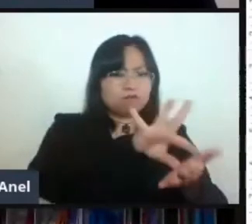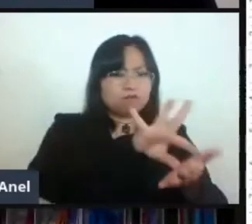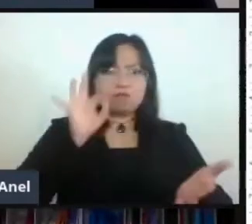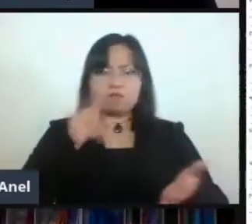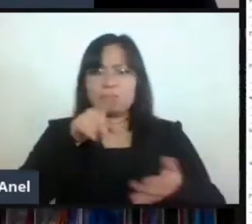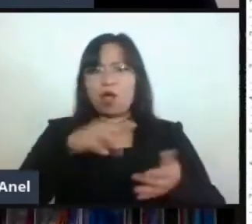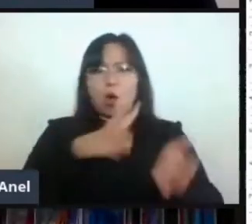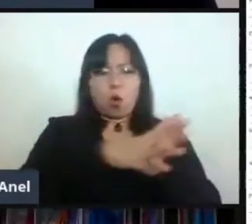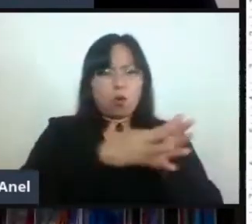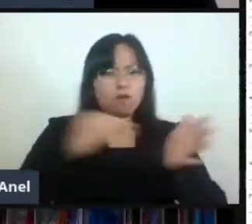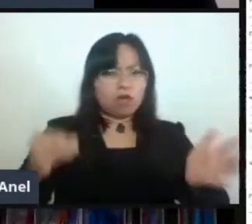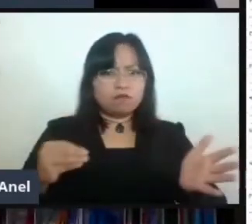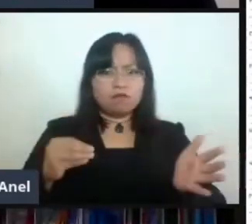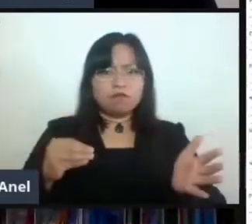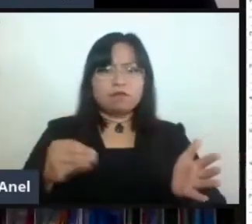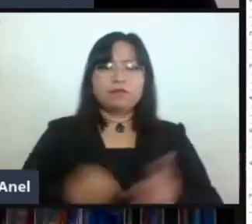texto.